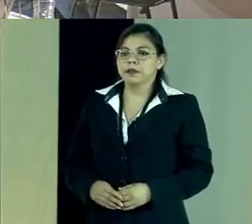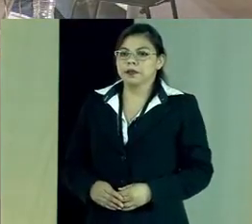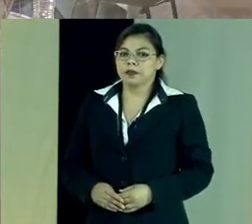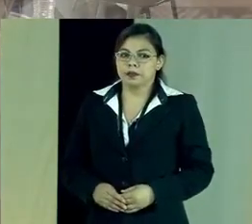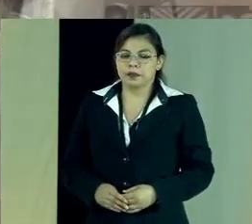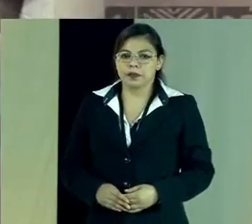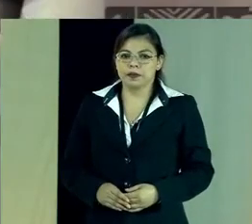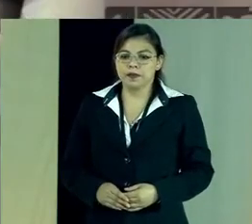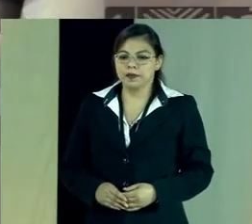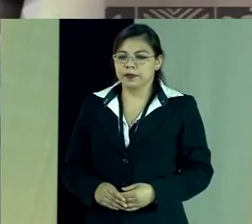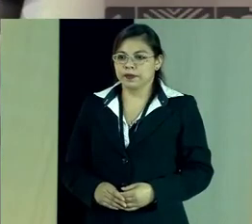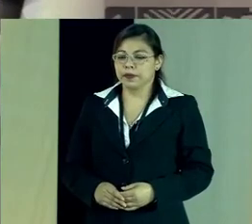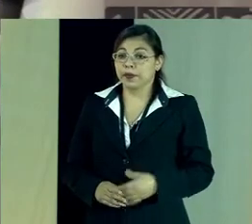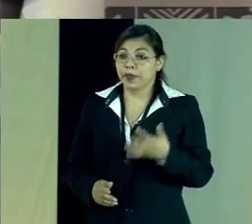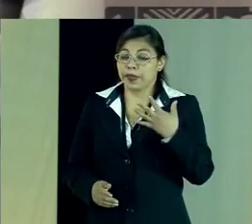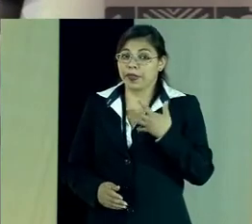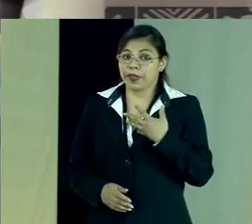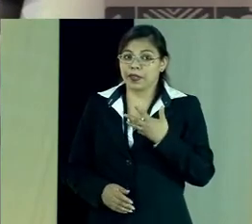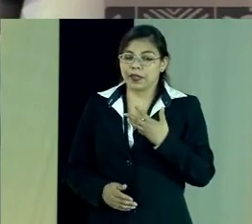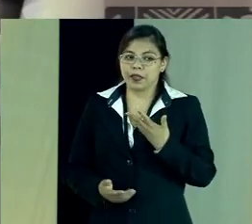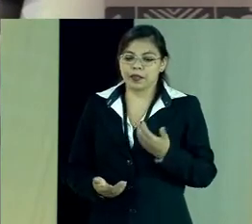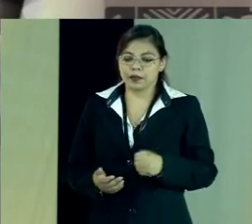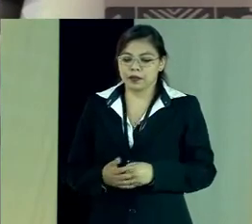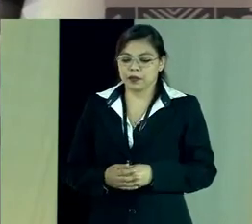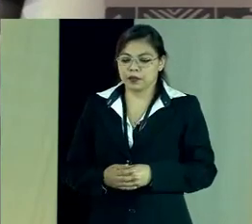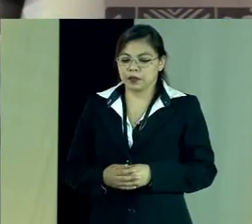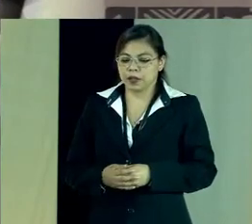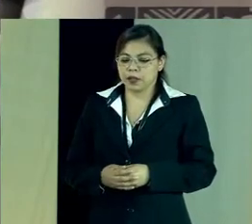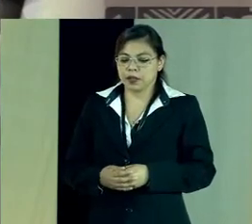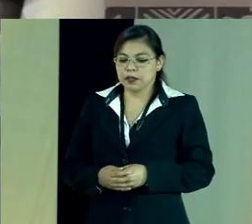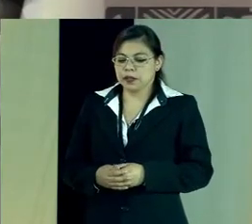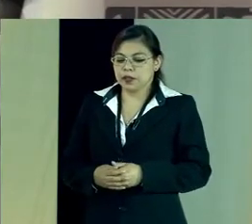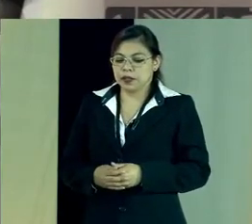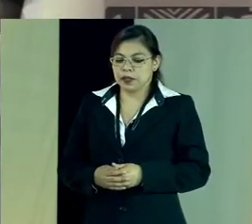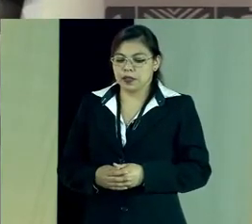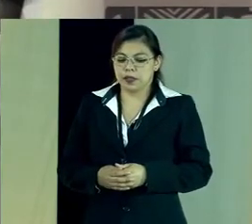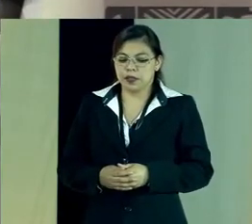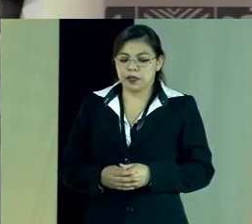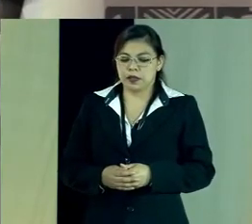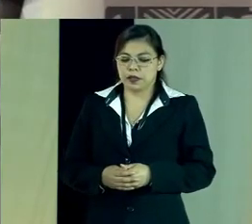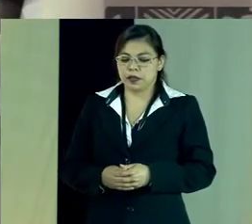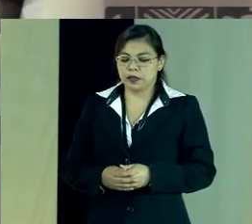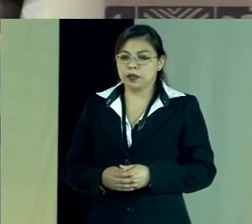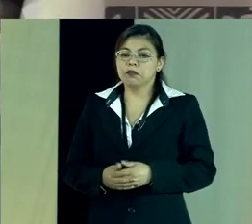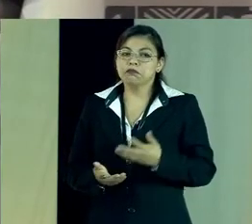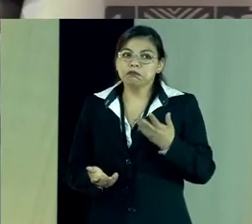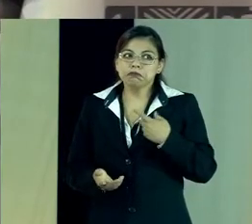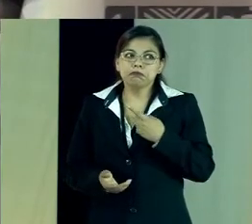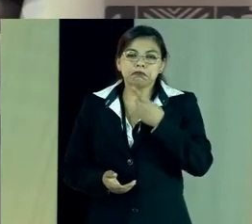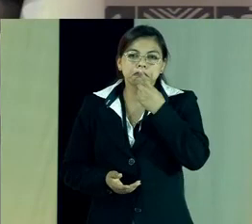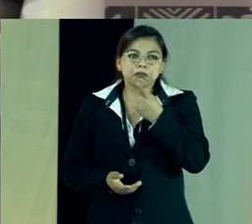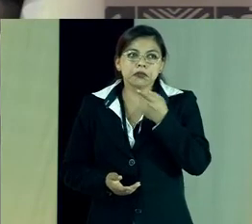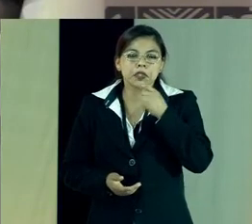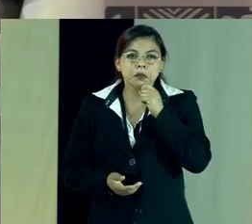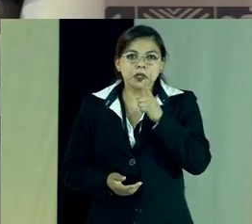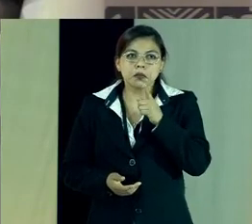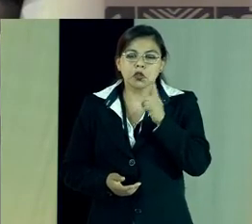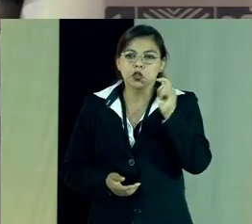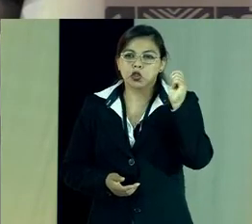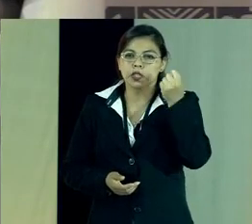conversando una una vez con andrés manuel el planteaba la teoría del